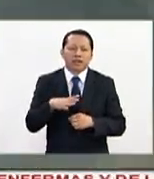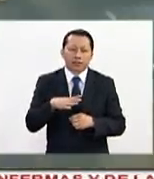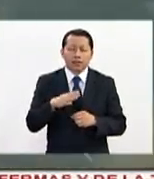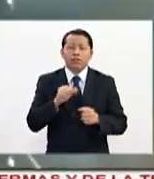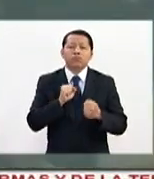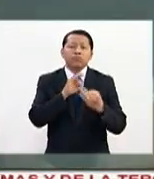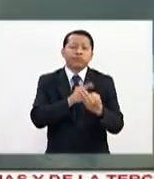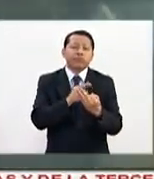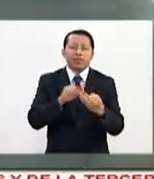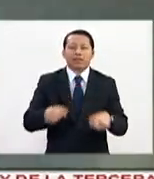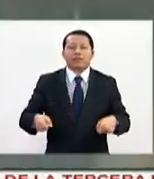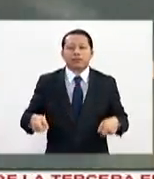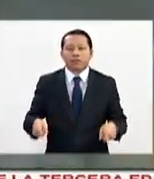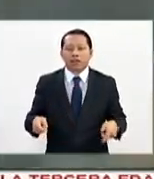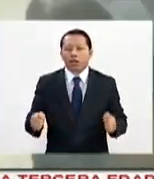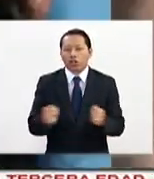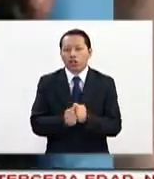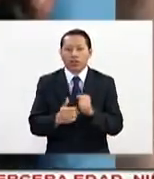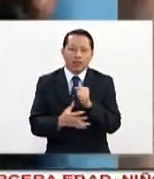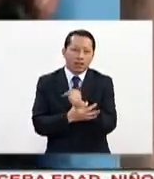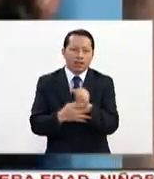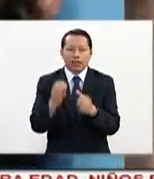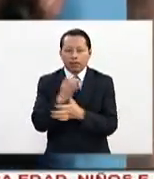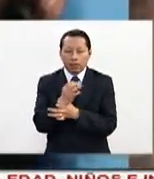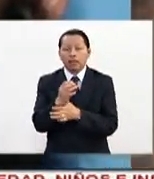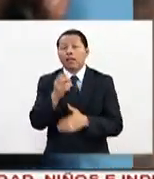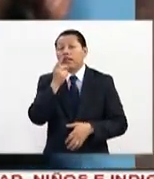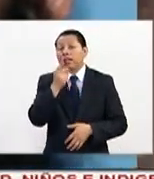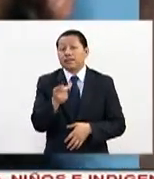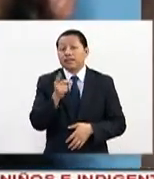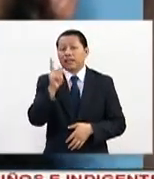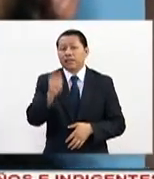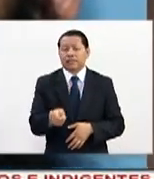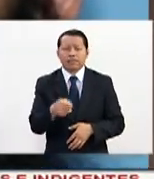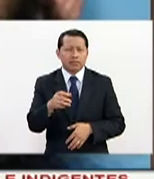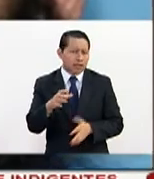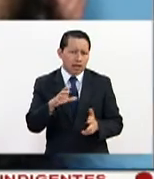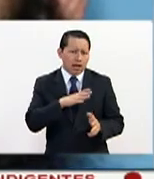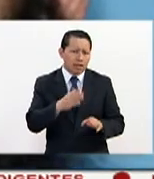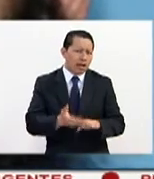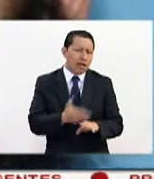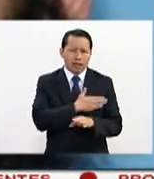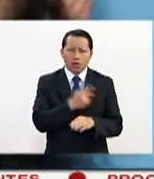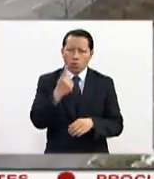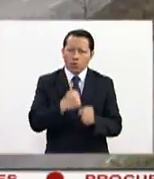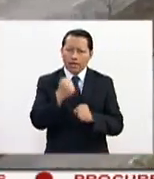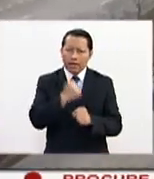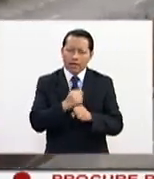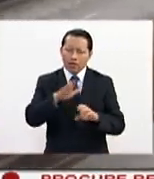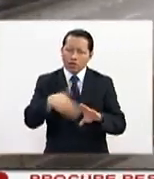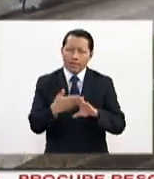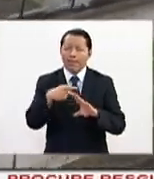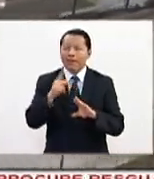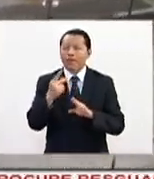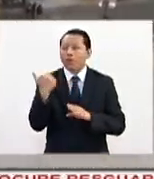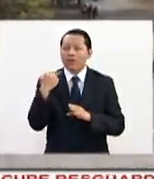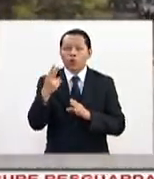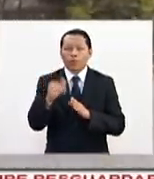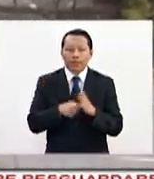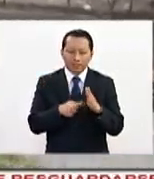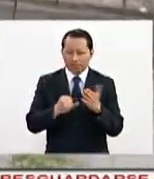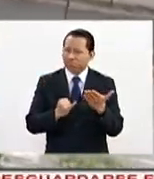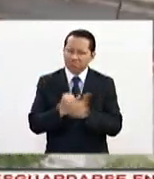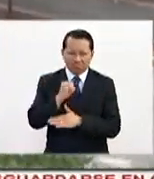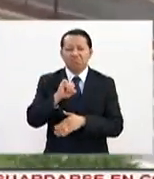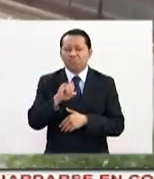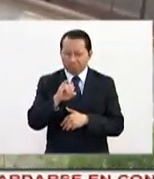en silla de ruedas y con grilletes. Afirmó que planeaba un ataque desde hace más de un año, pero solo hace 2 meses decidió